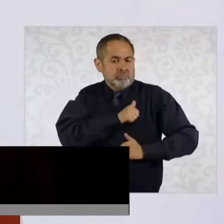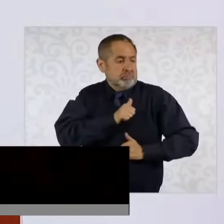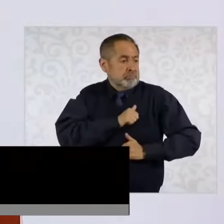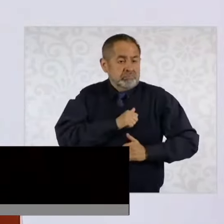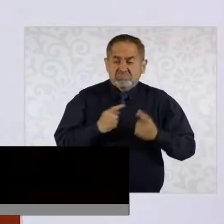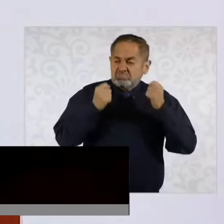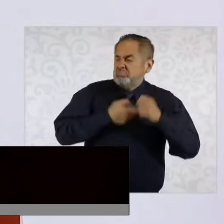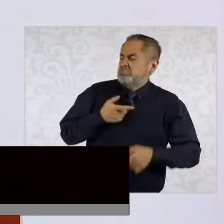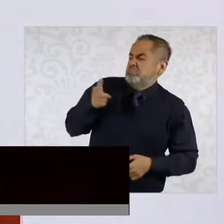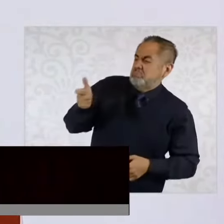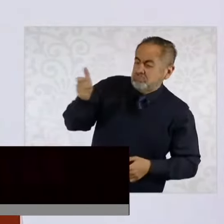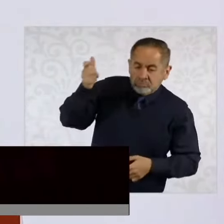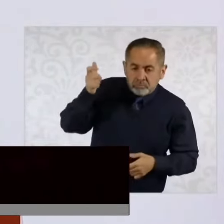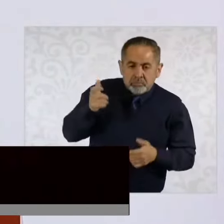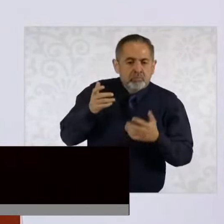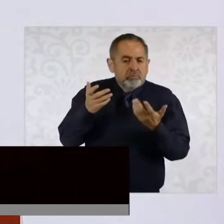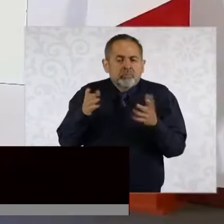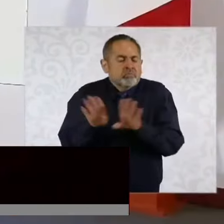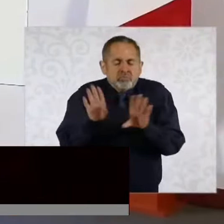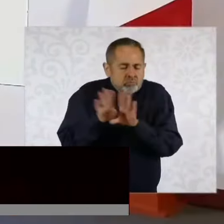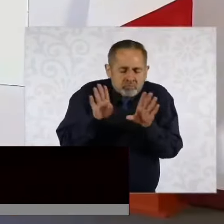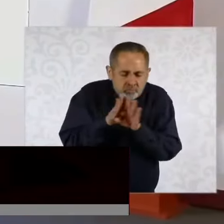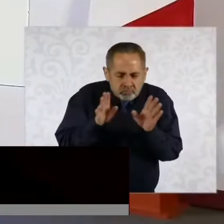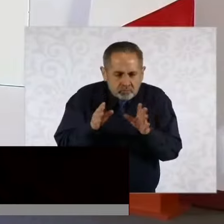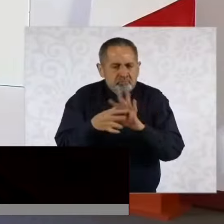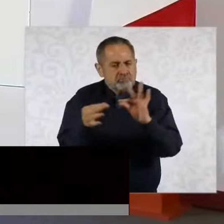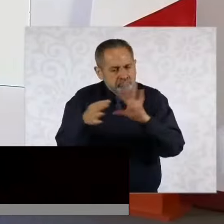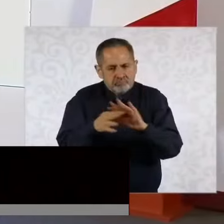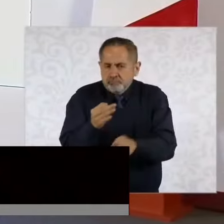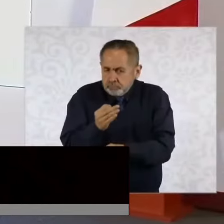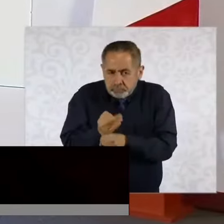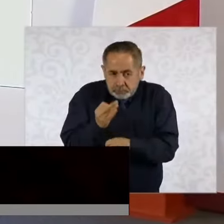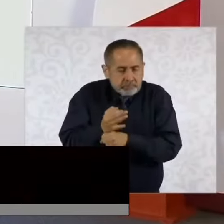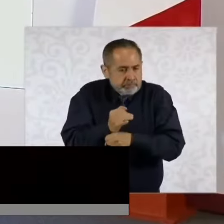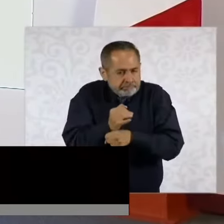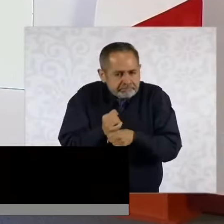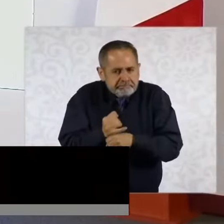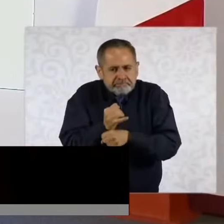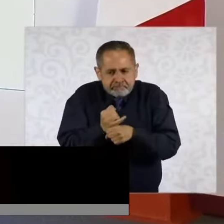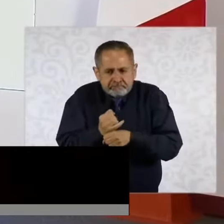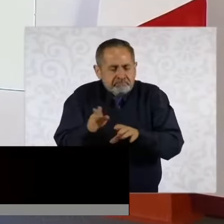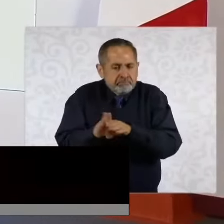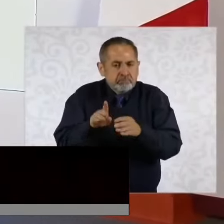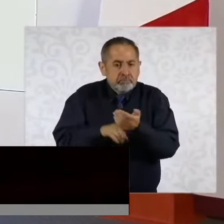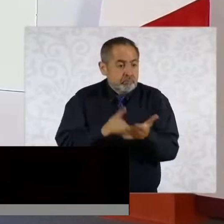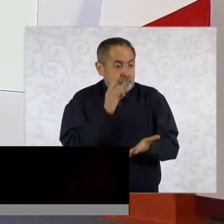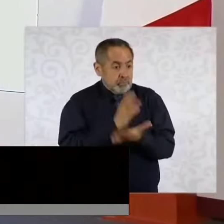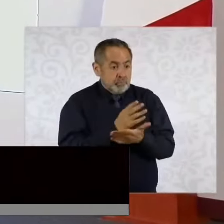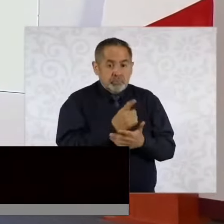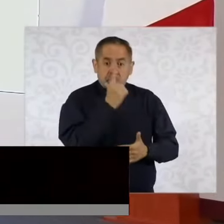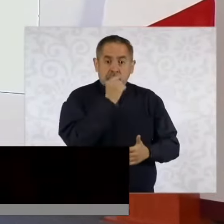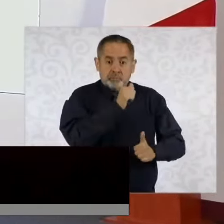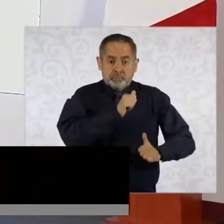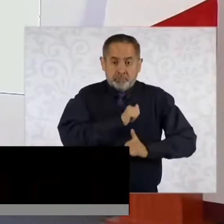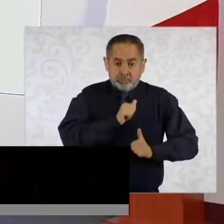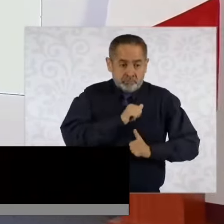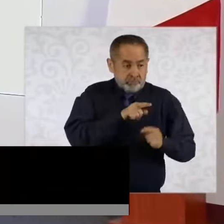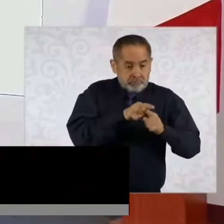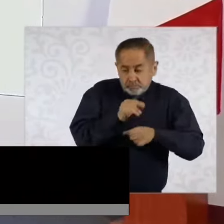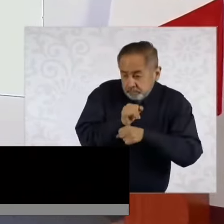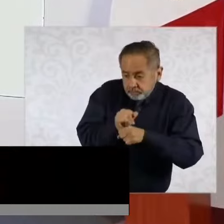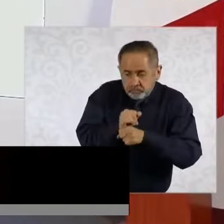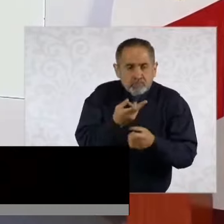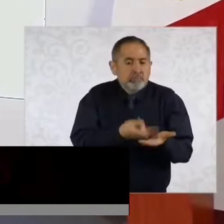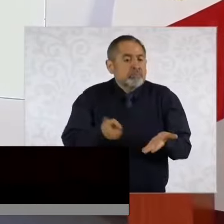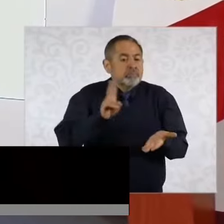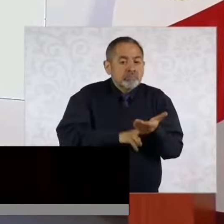López Obrador sería romper además con el movimiento que tuvo una expresión electoral, una voluntad popular que la llevó